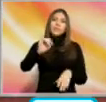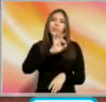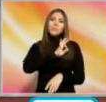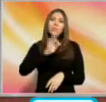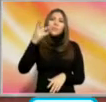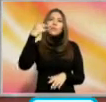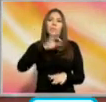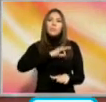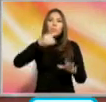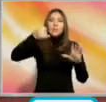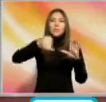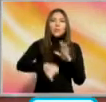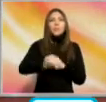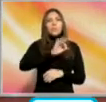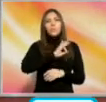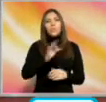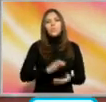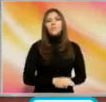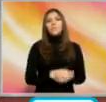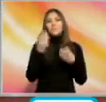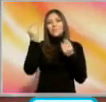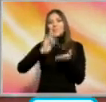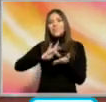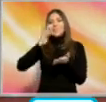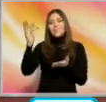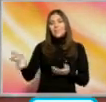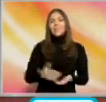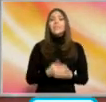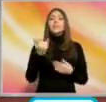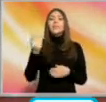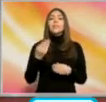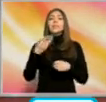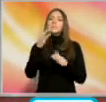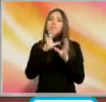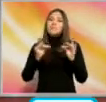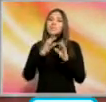O lo puedes enterrar y Así dejarlo es. un rato. Gracias, Tomás, Con mucho por gusto, esta buen año. información. Feliz año para ti.